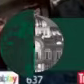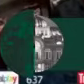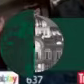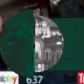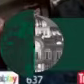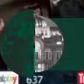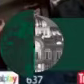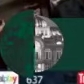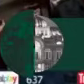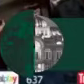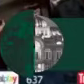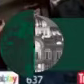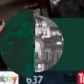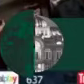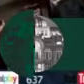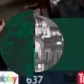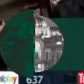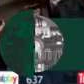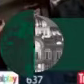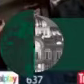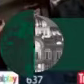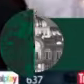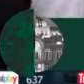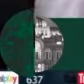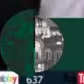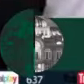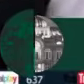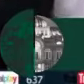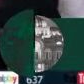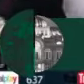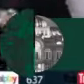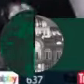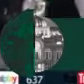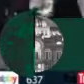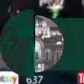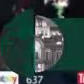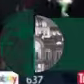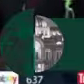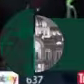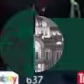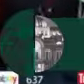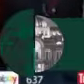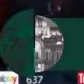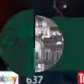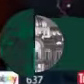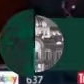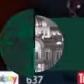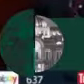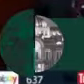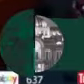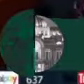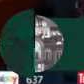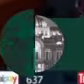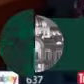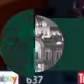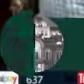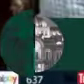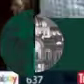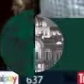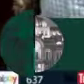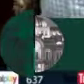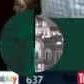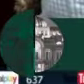y personas que laboran en el Congreso de la Ciudad de México. Exigen que su situación laboral sea aclarada y piden